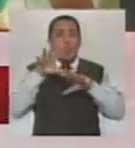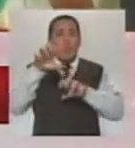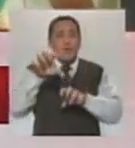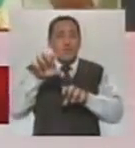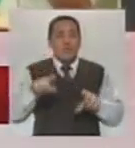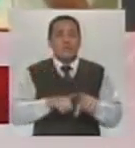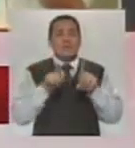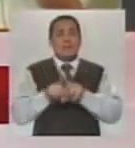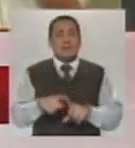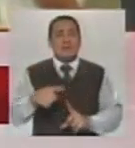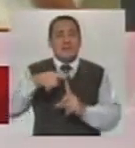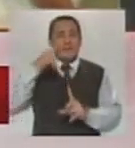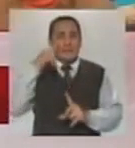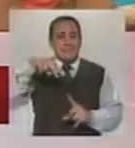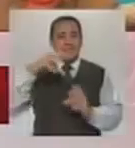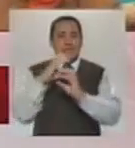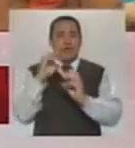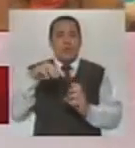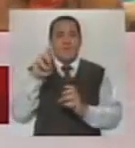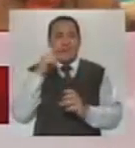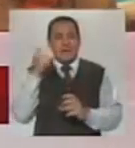María.